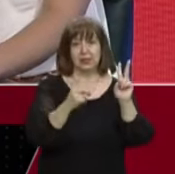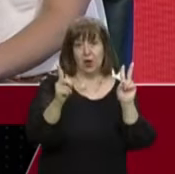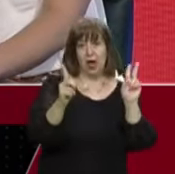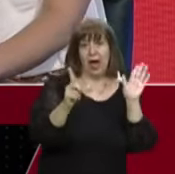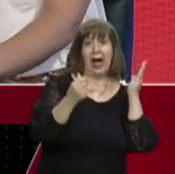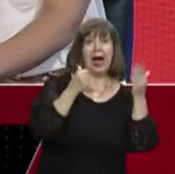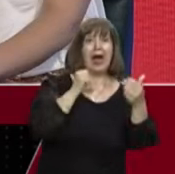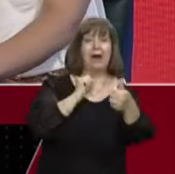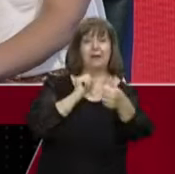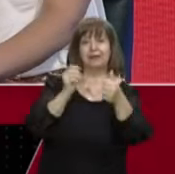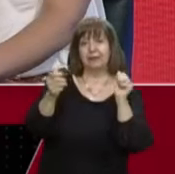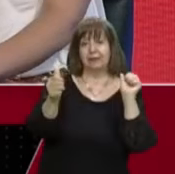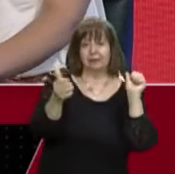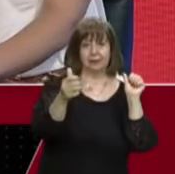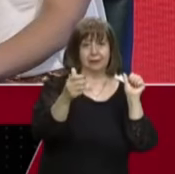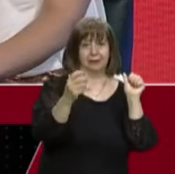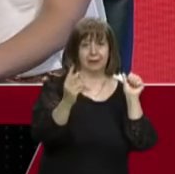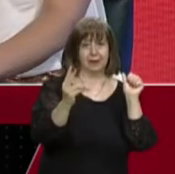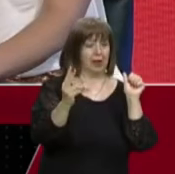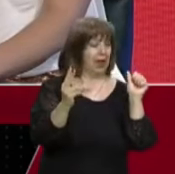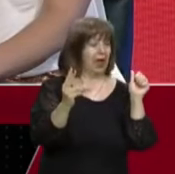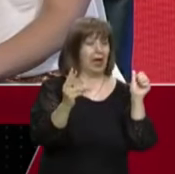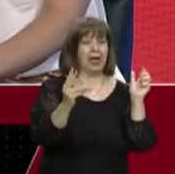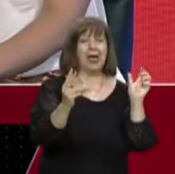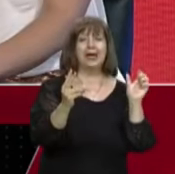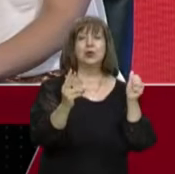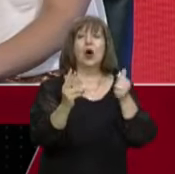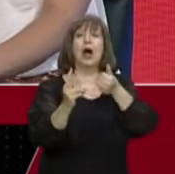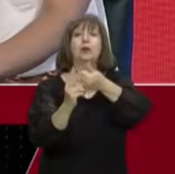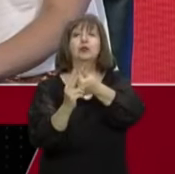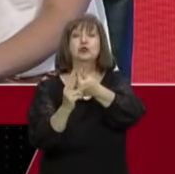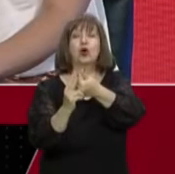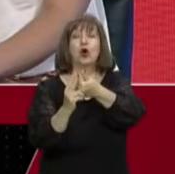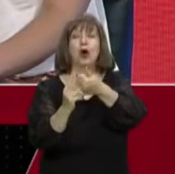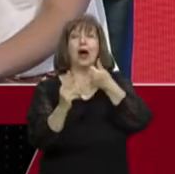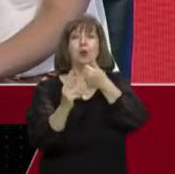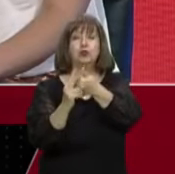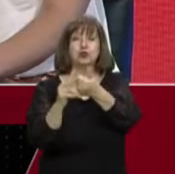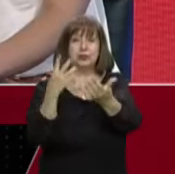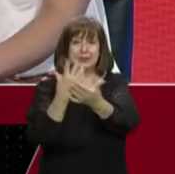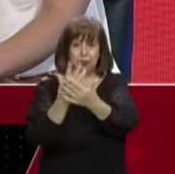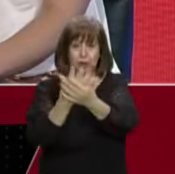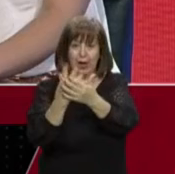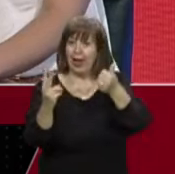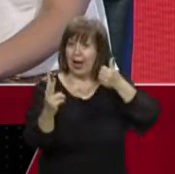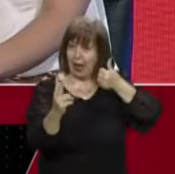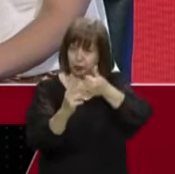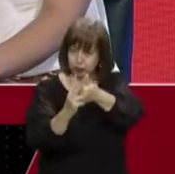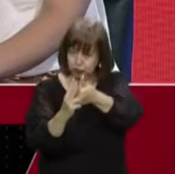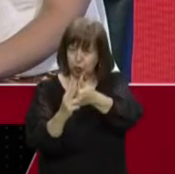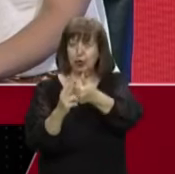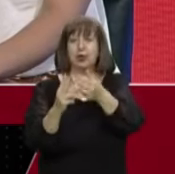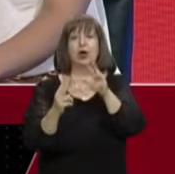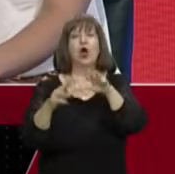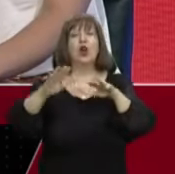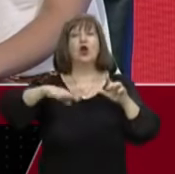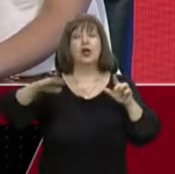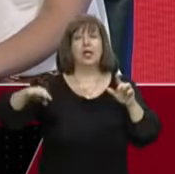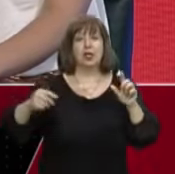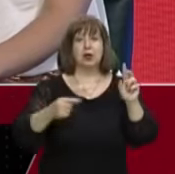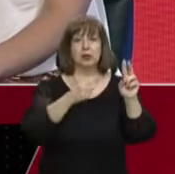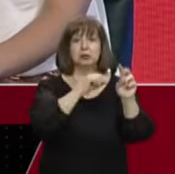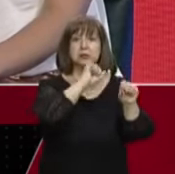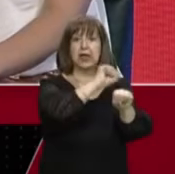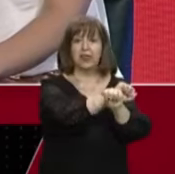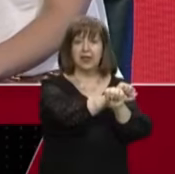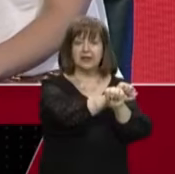caso es un caso de abuso sexual infantil y corrupción de menores. Quedaron detenidos estos dos